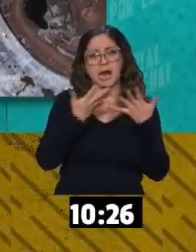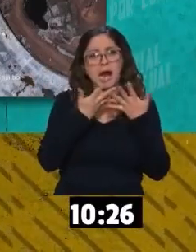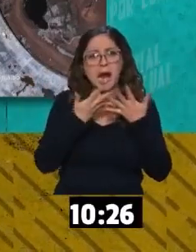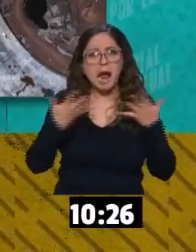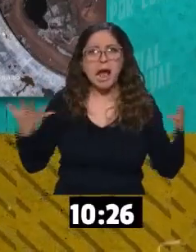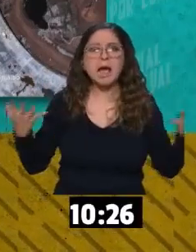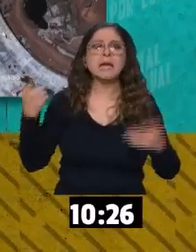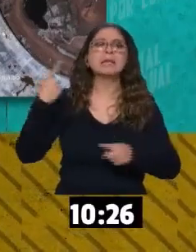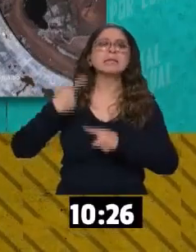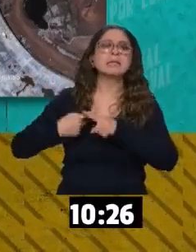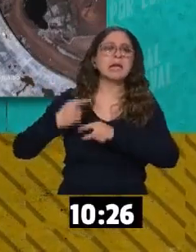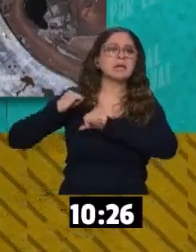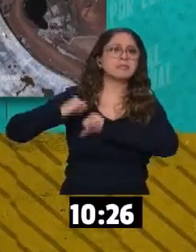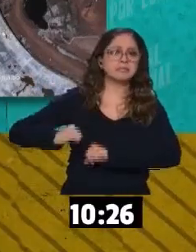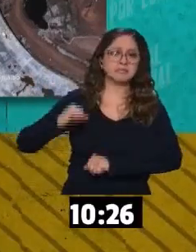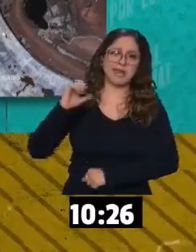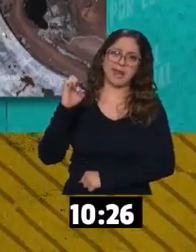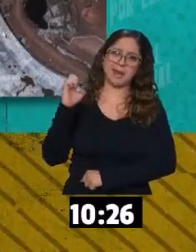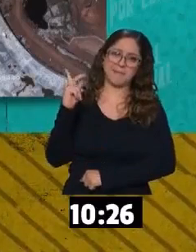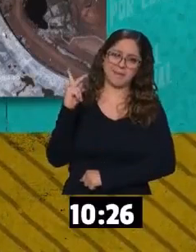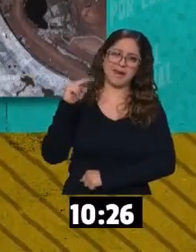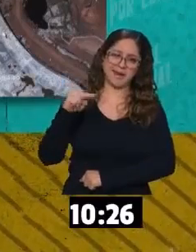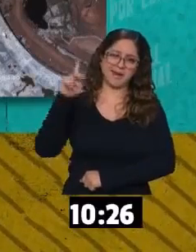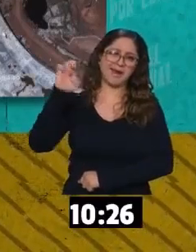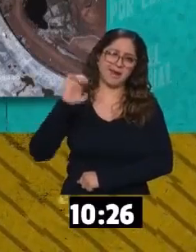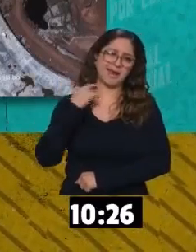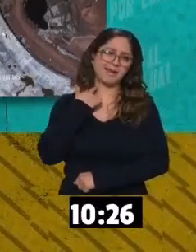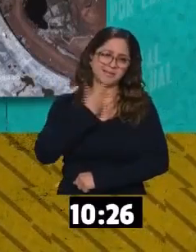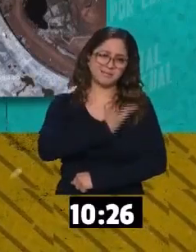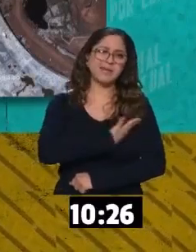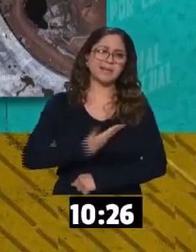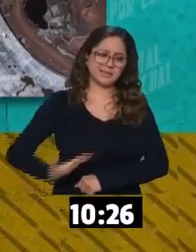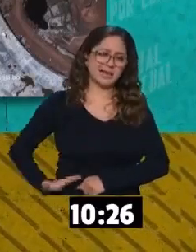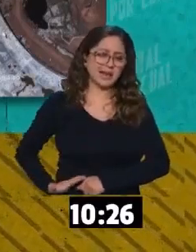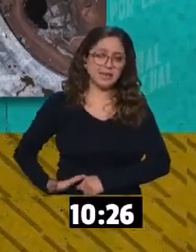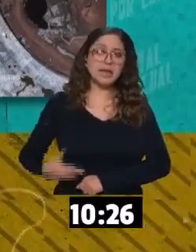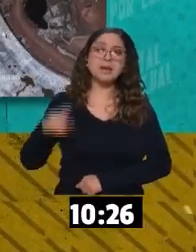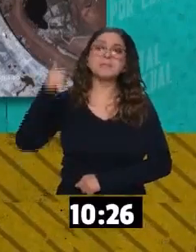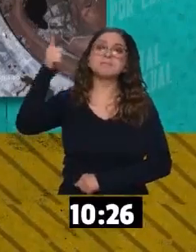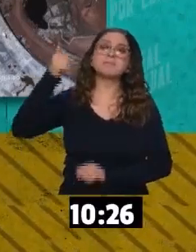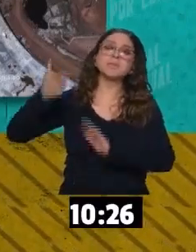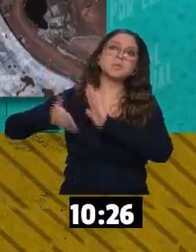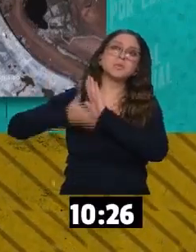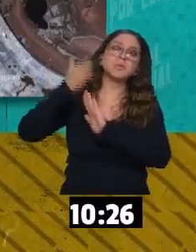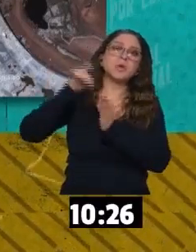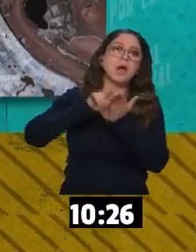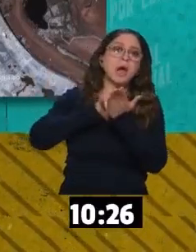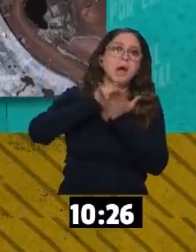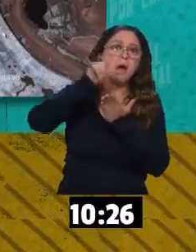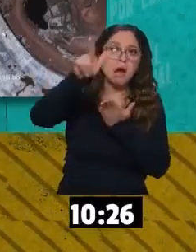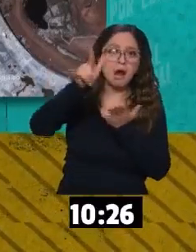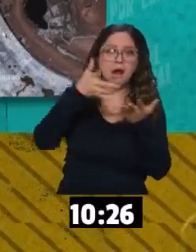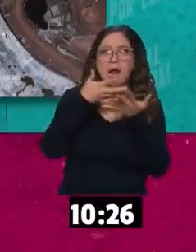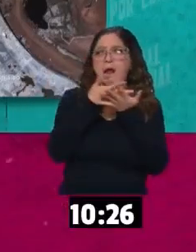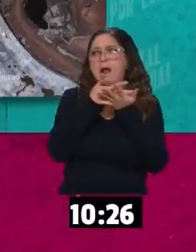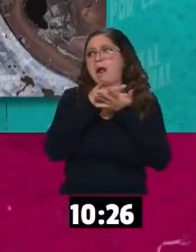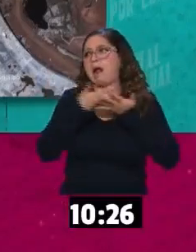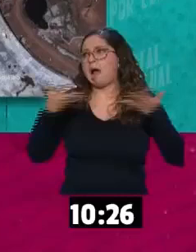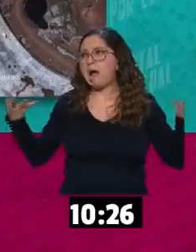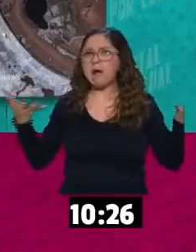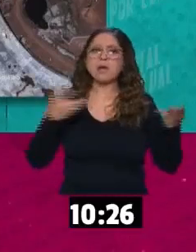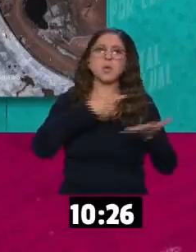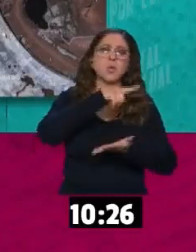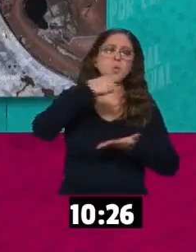del aeropuerto. Era un proyecto muy polémico, su tamaño, su costo, el sitio en donde